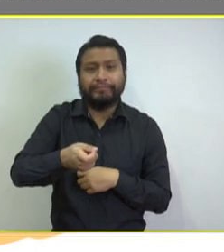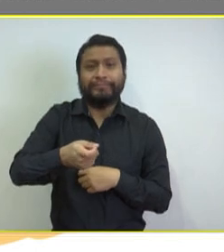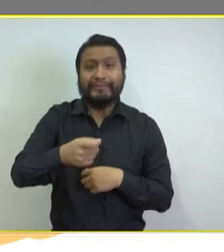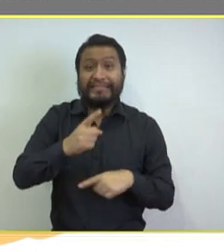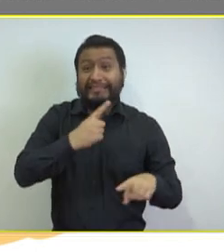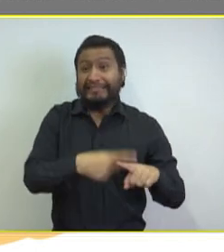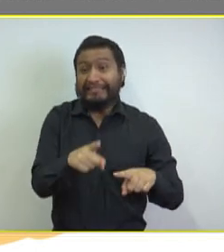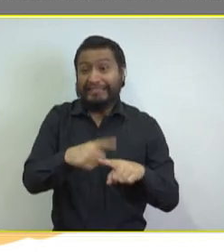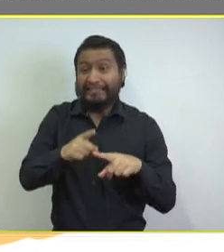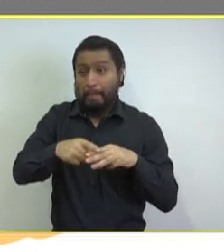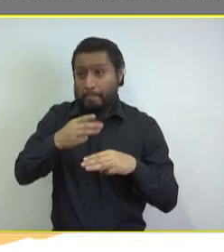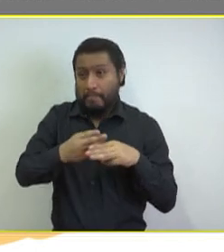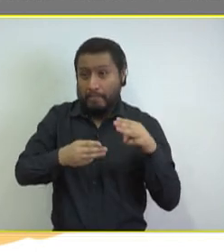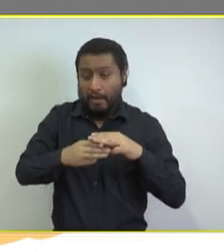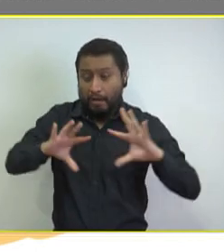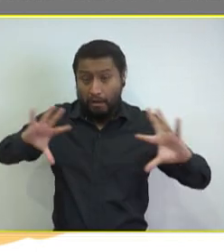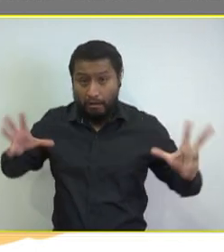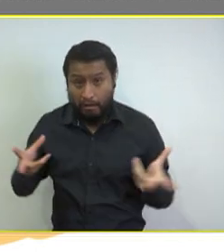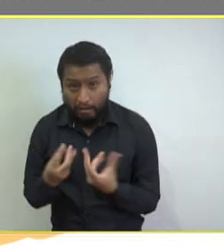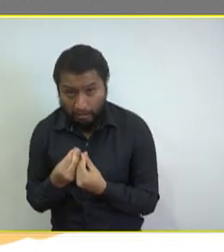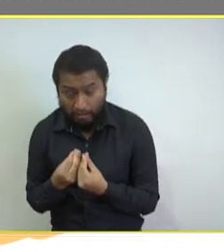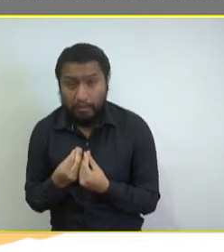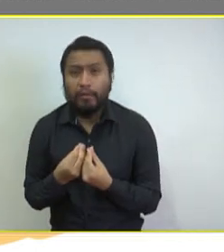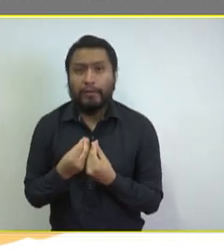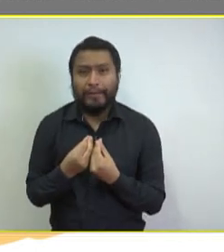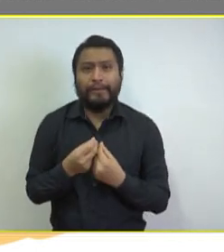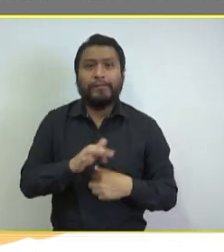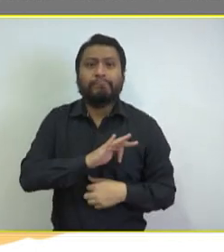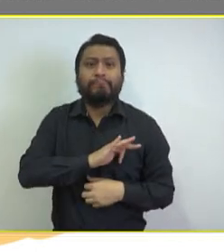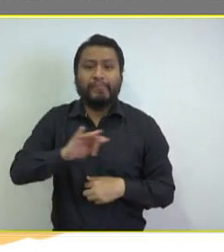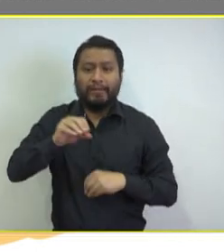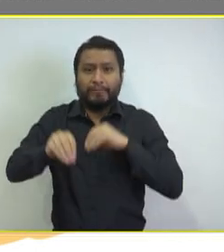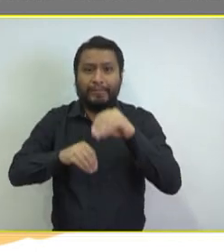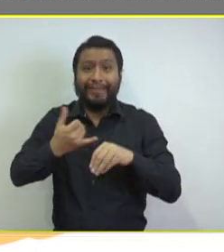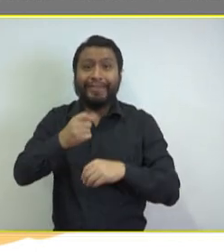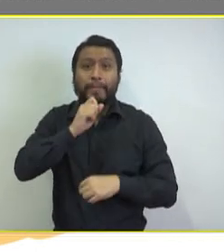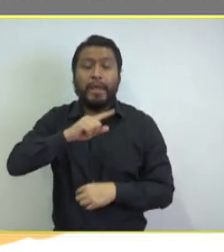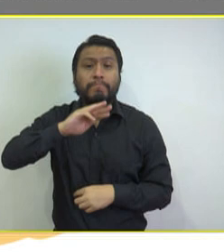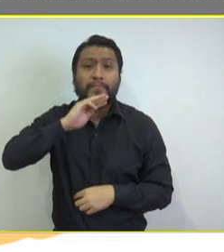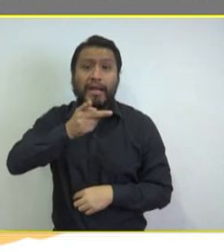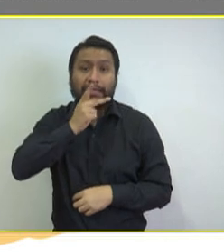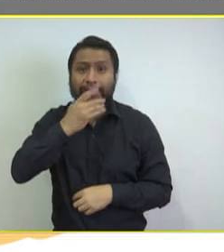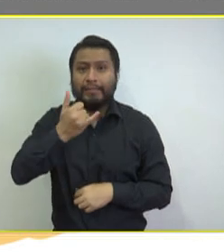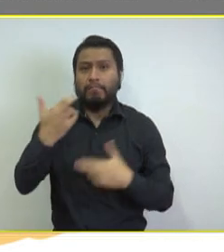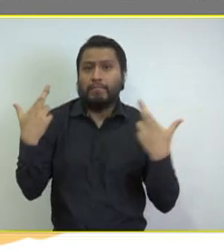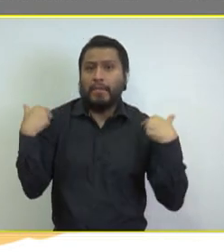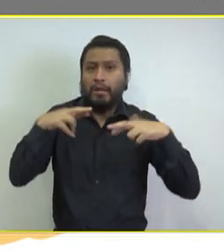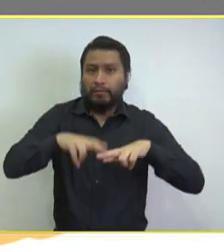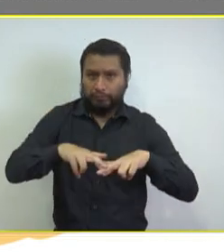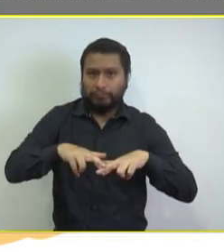los materiales y un punto de contacto para los padres y los educadores.